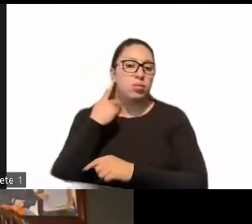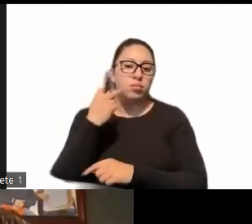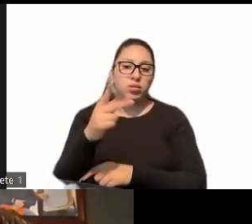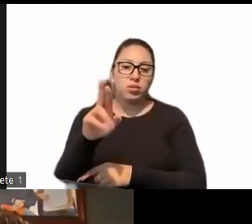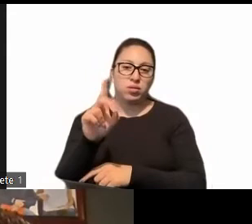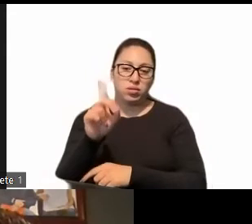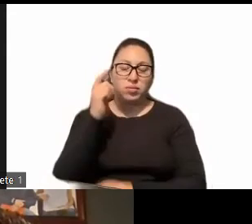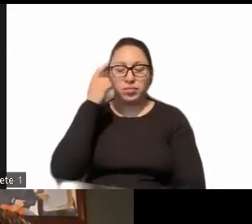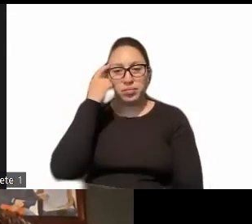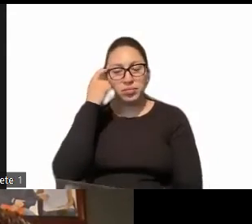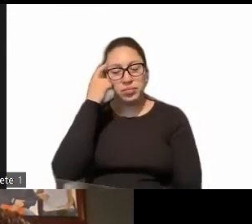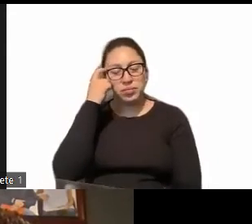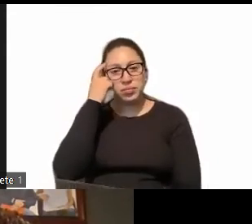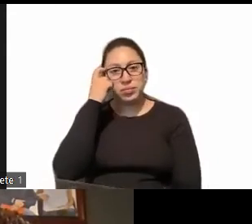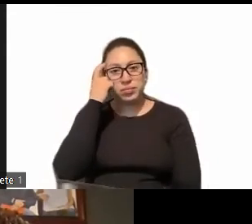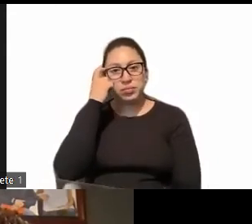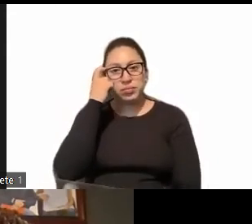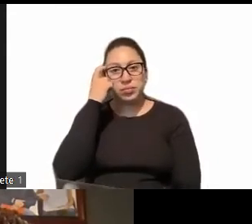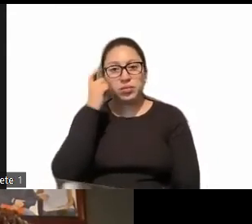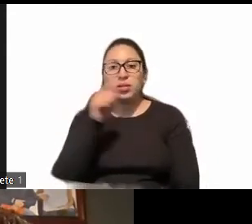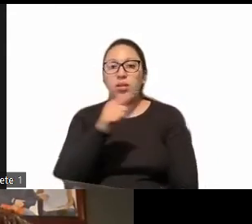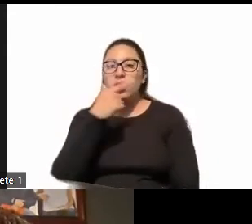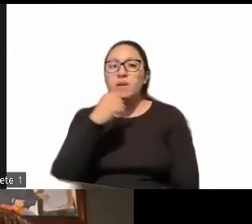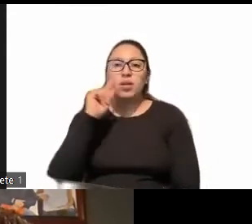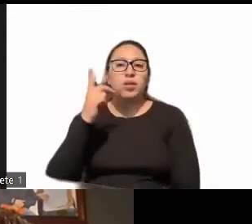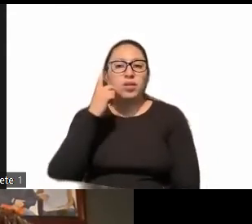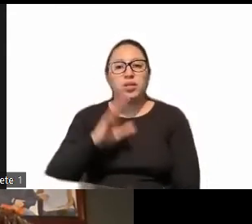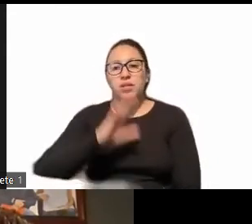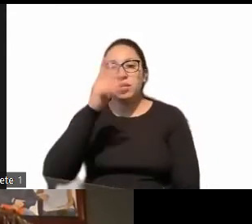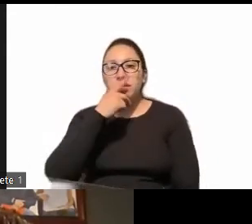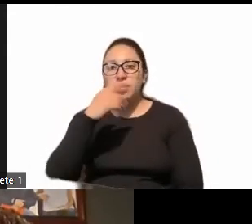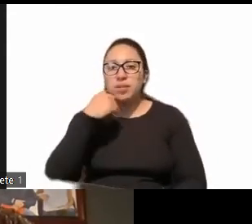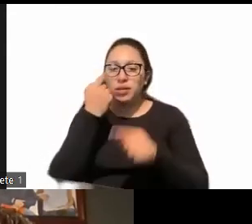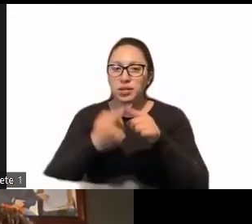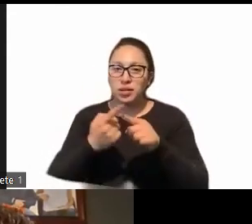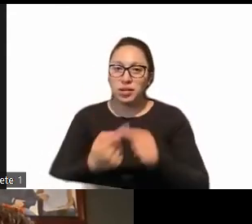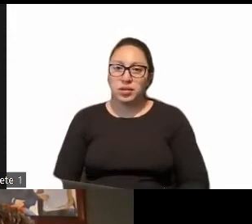de la Revolución Democrática. ¿Alguna diputada o diputado desea hacer uso de la voz?